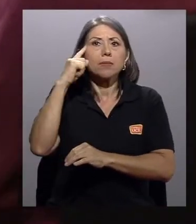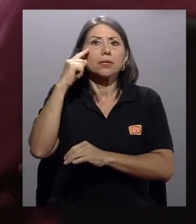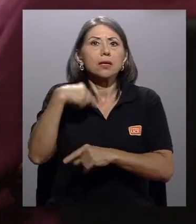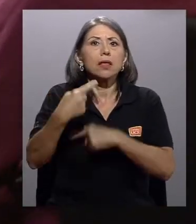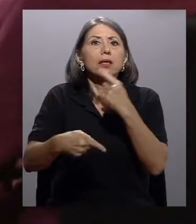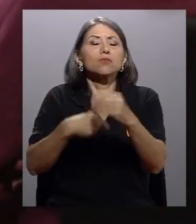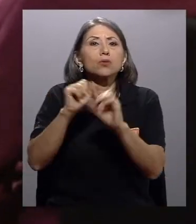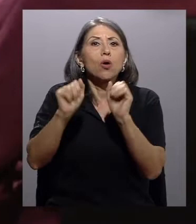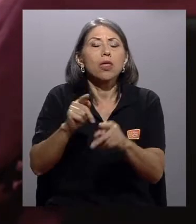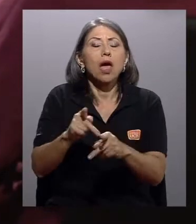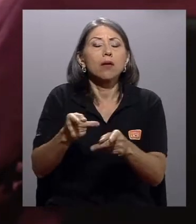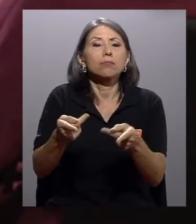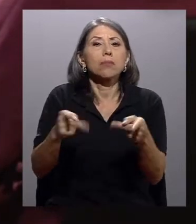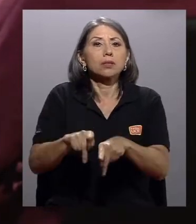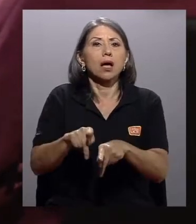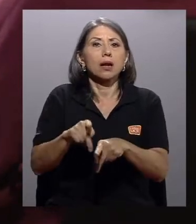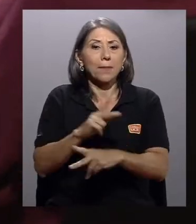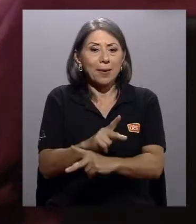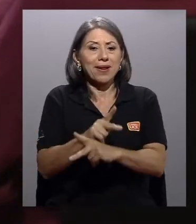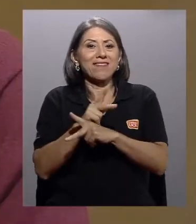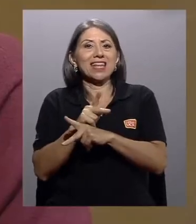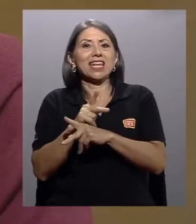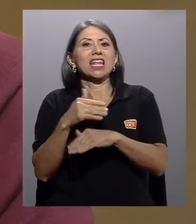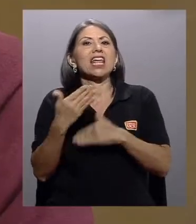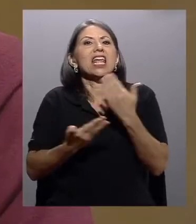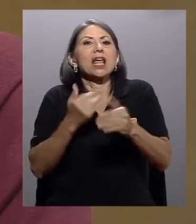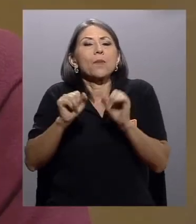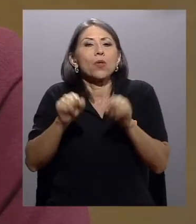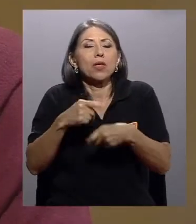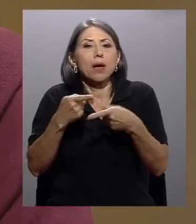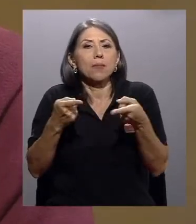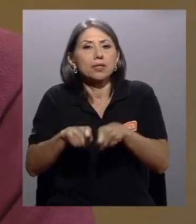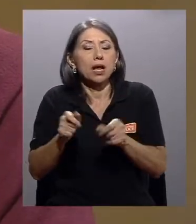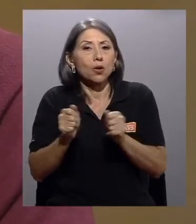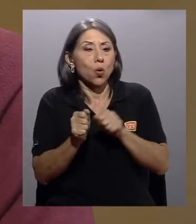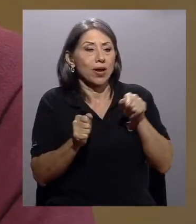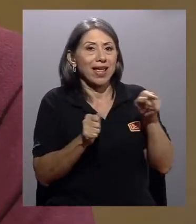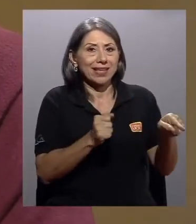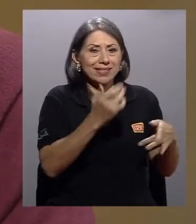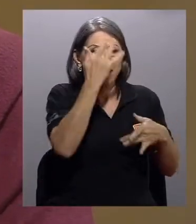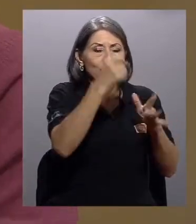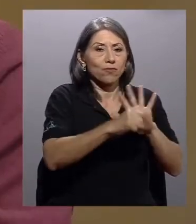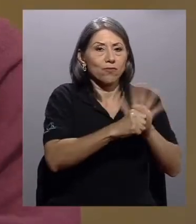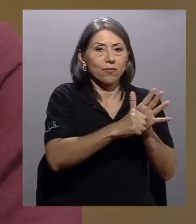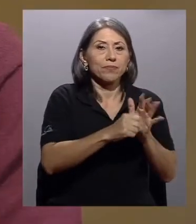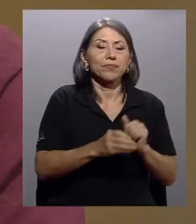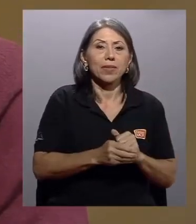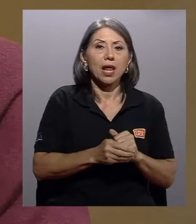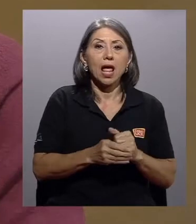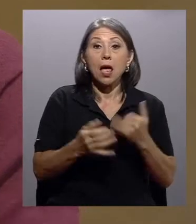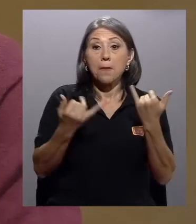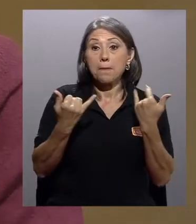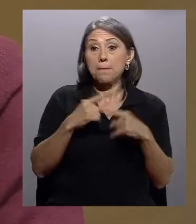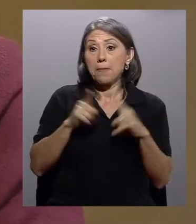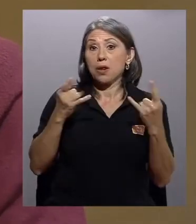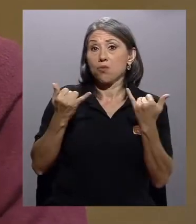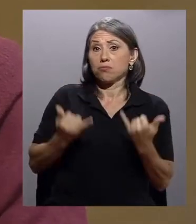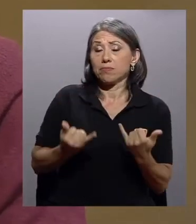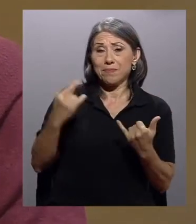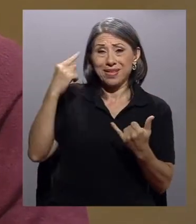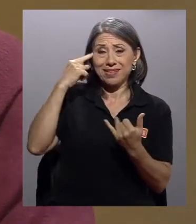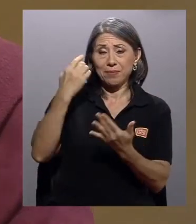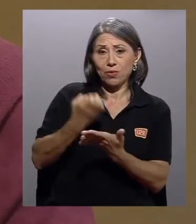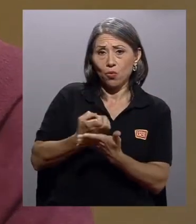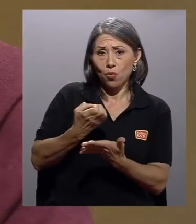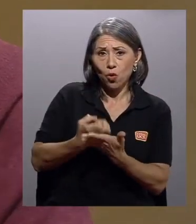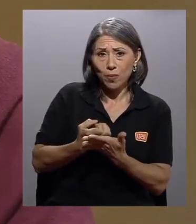prever los impactos de esta crisis. Entonces, claro que frente a esto, el pensamiento económico, que ha